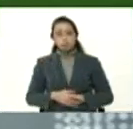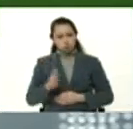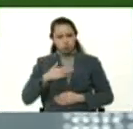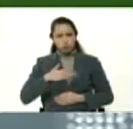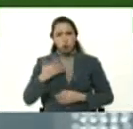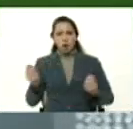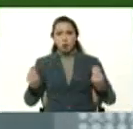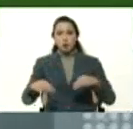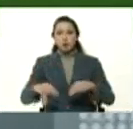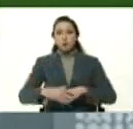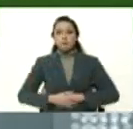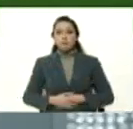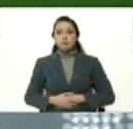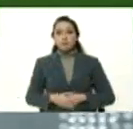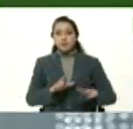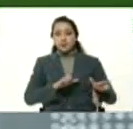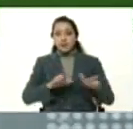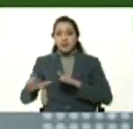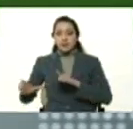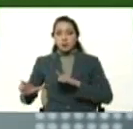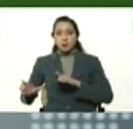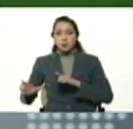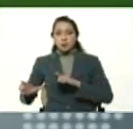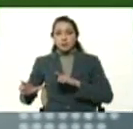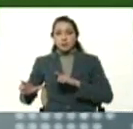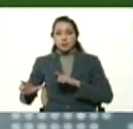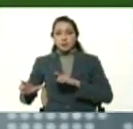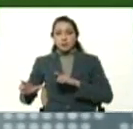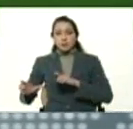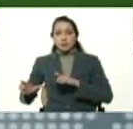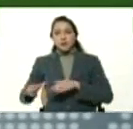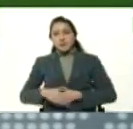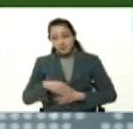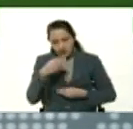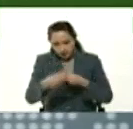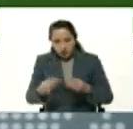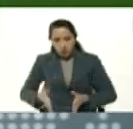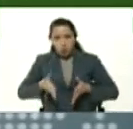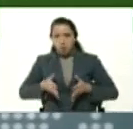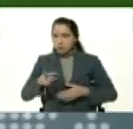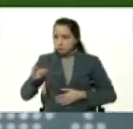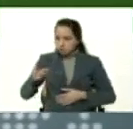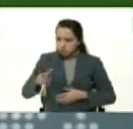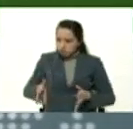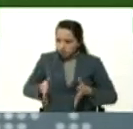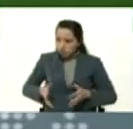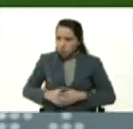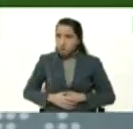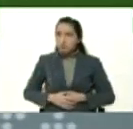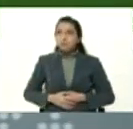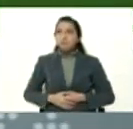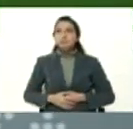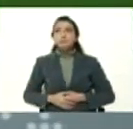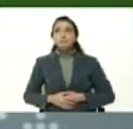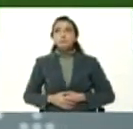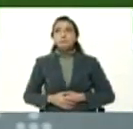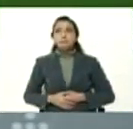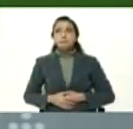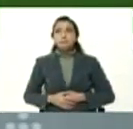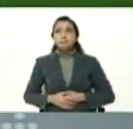acuerdo. Y listo, listo para lograrlo. ¿Tú lo vas a lograr, el encuadre?